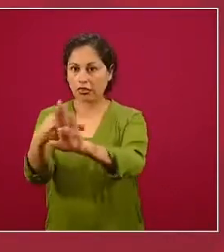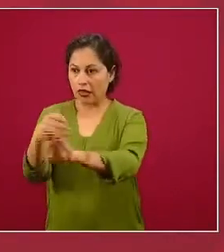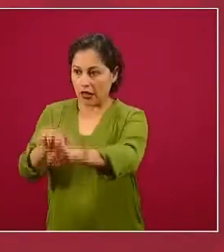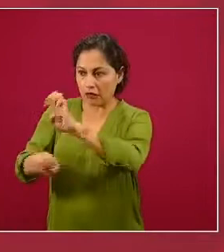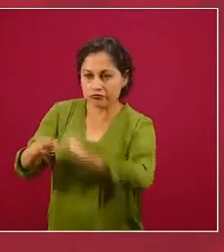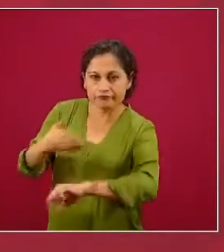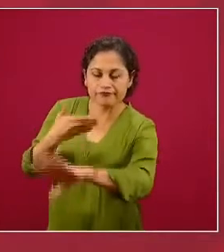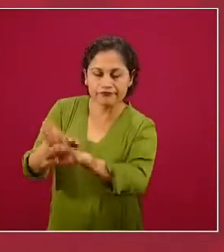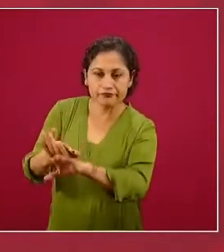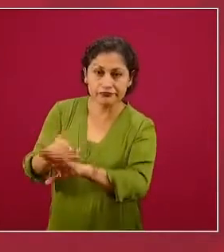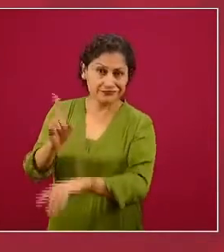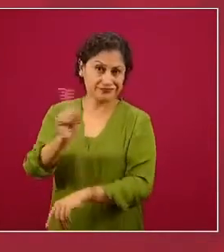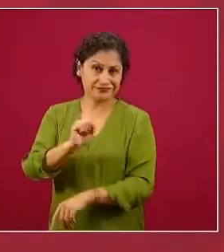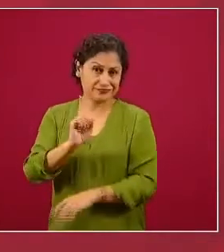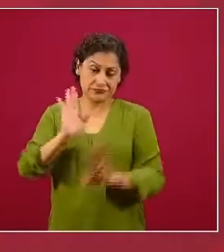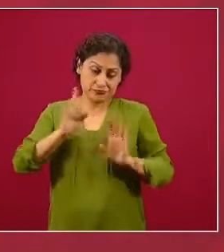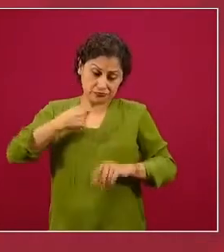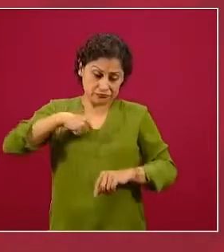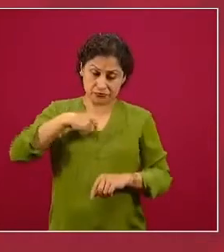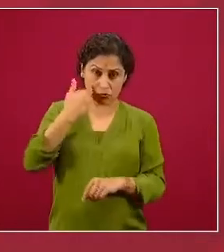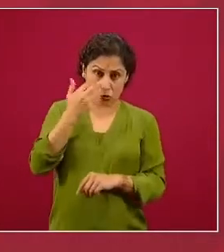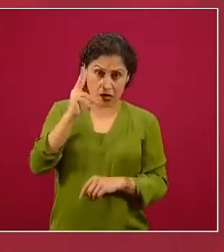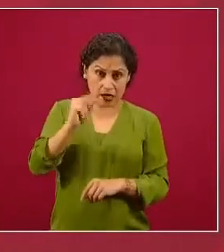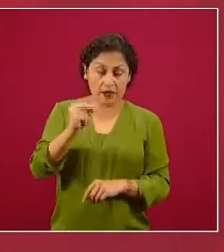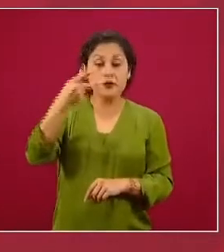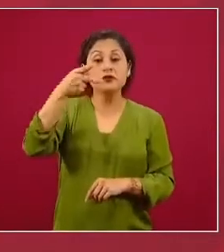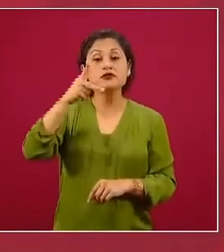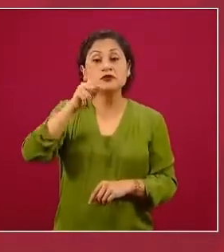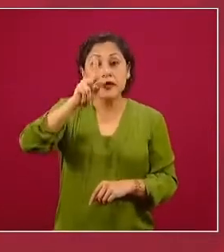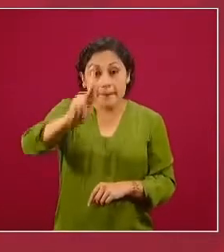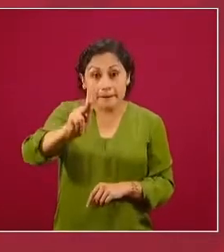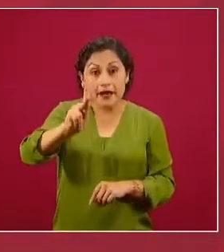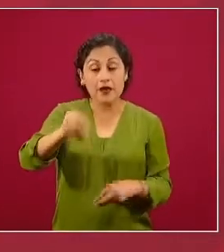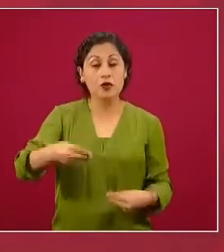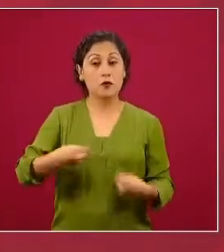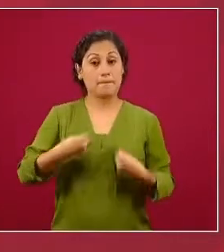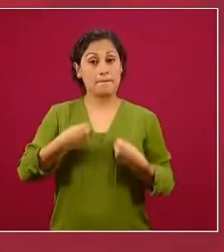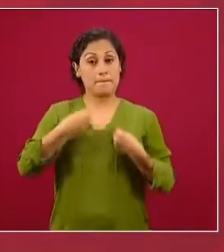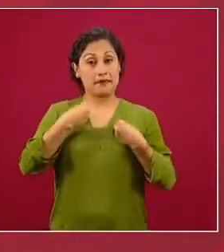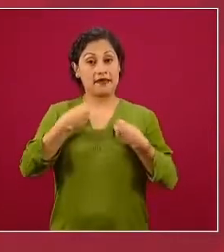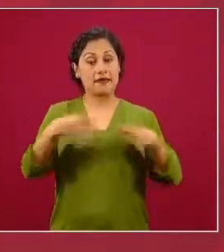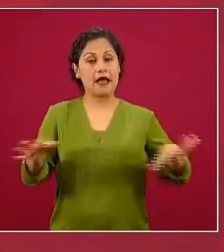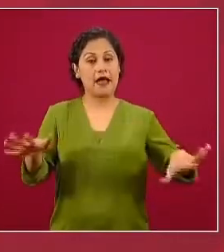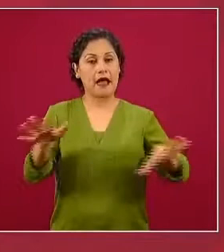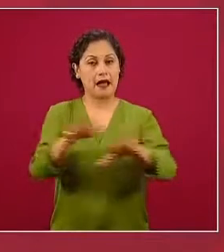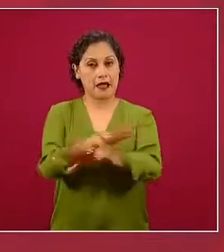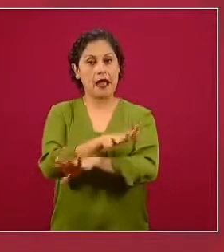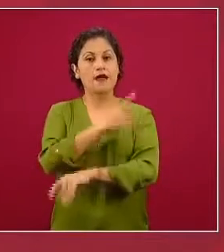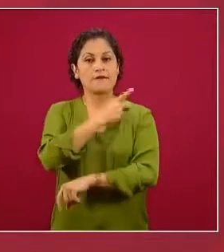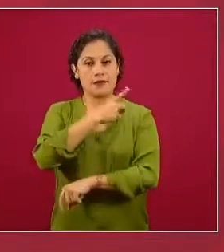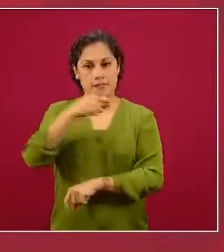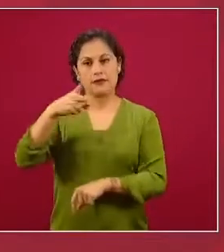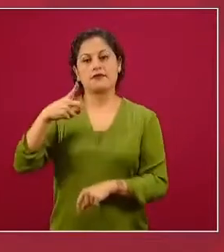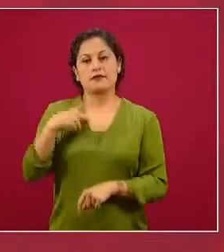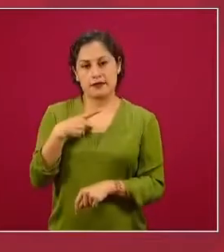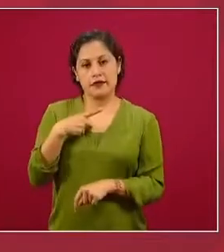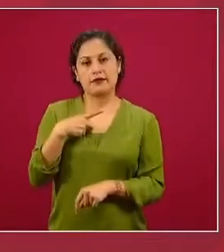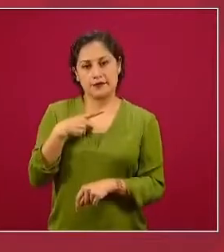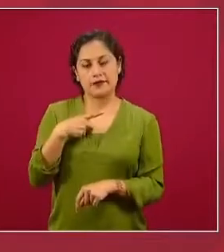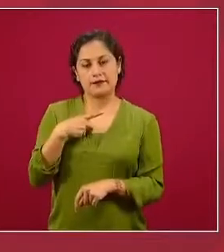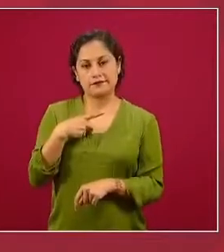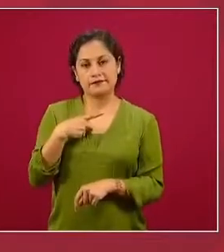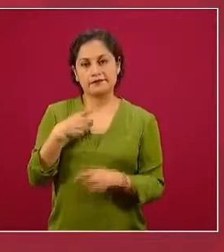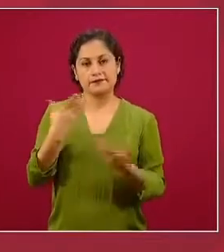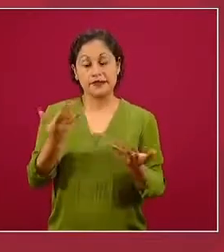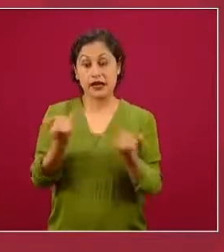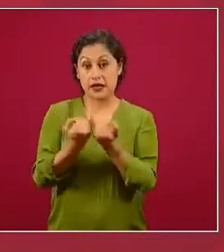importante. Pero si queremos cambiar la realidad y no tener las consecuencias inclusive económicas, el subsecretario